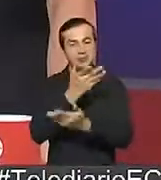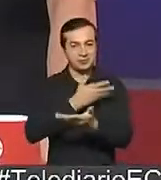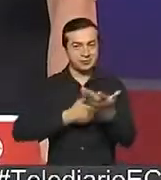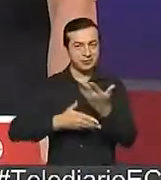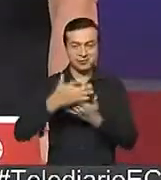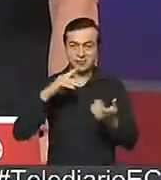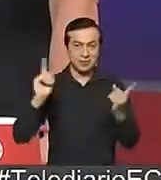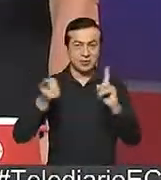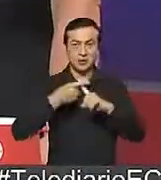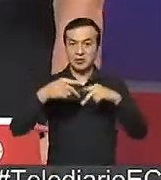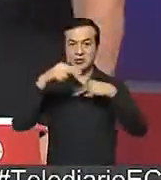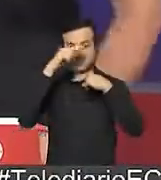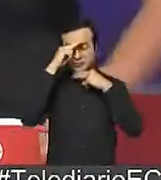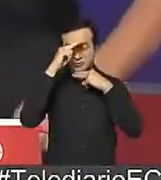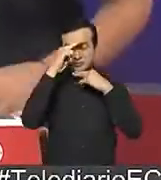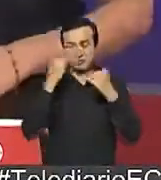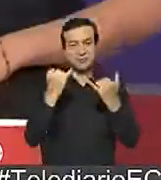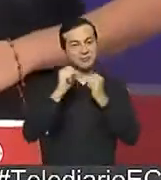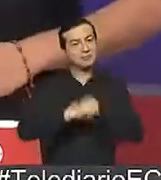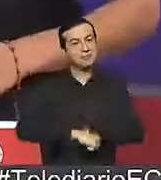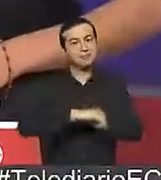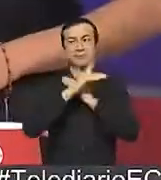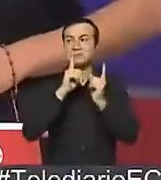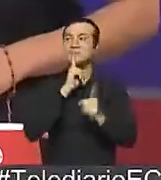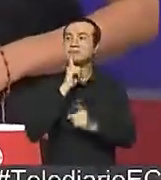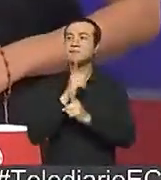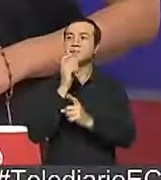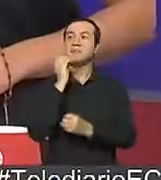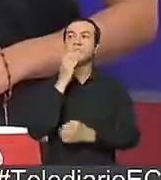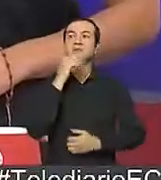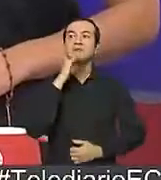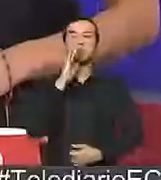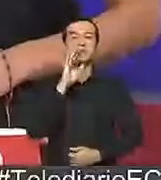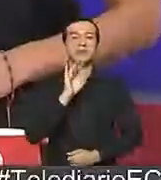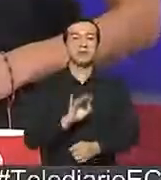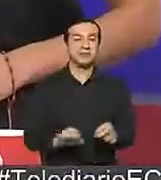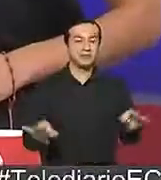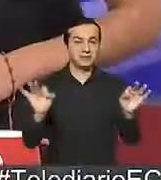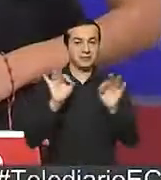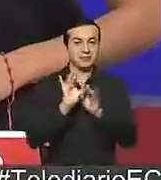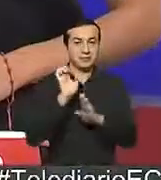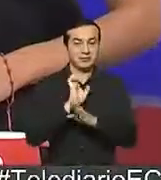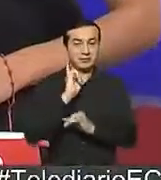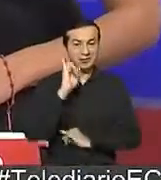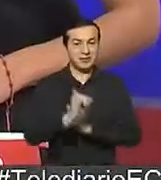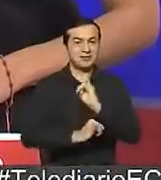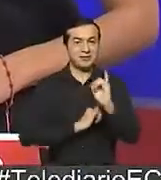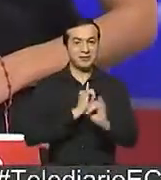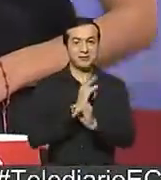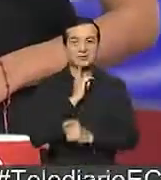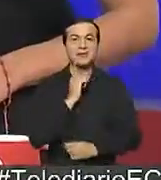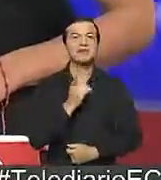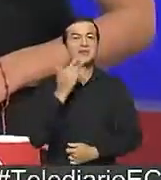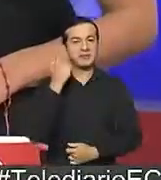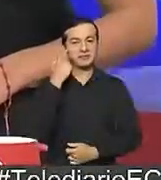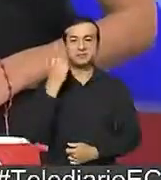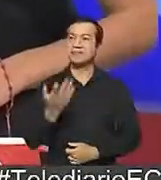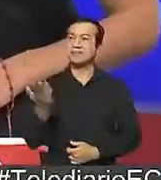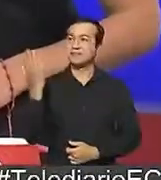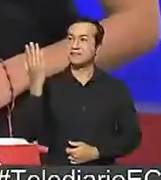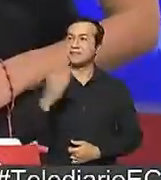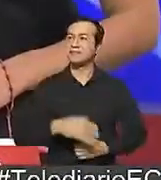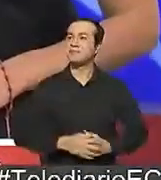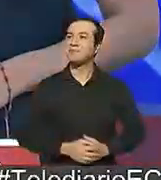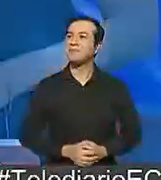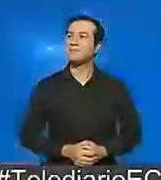nosotros la primera emisión de Telediario. Aquí les traemos la información más importante nacional e internacional a través de nuestros titulares.